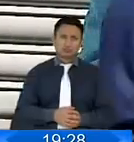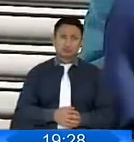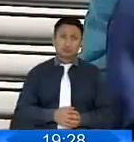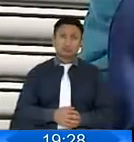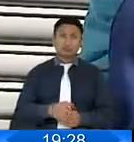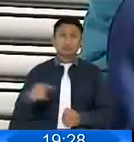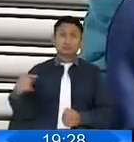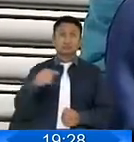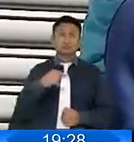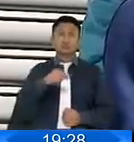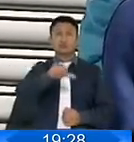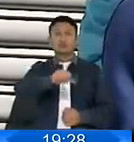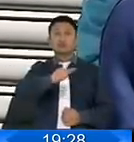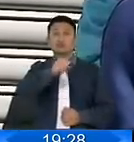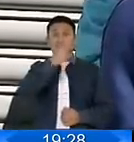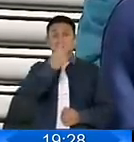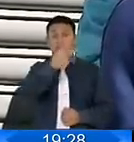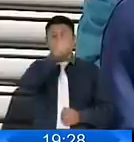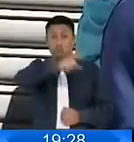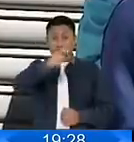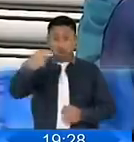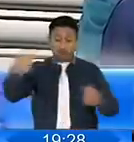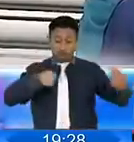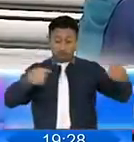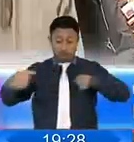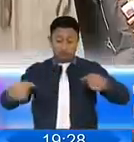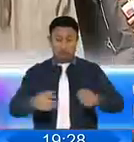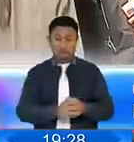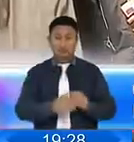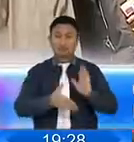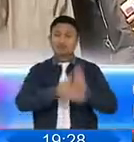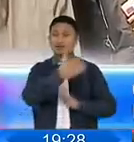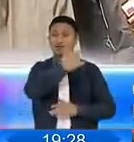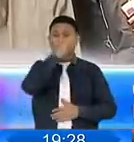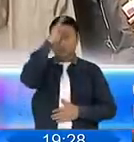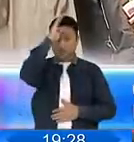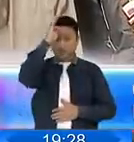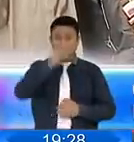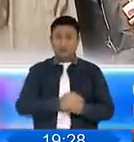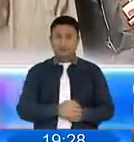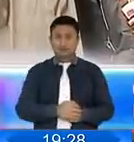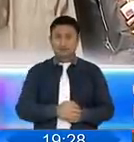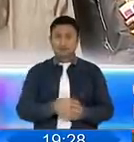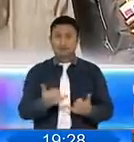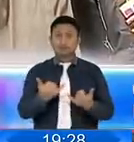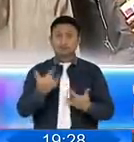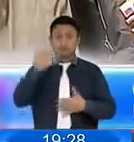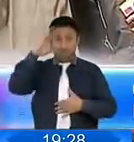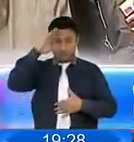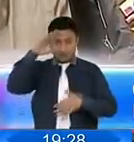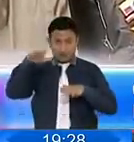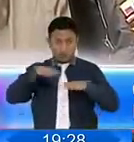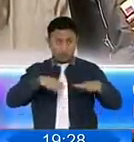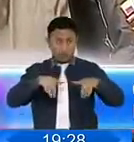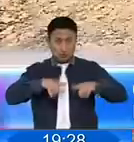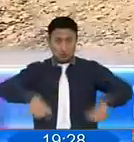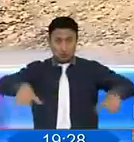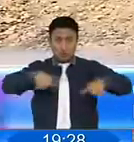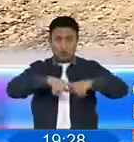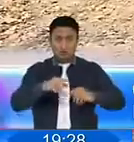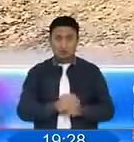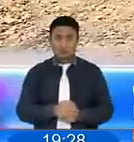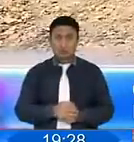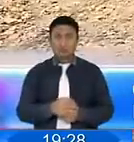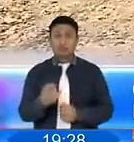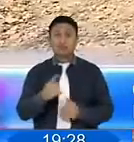a otras 2 personas, quienes fueron trasladadas a una casa de salud. Un amplio operativo policial se desplegó en la zona, un hecho que demuestra que